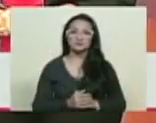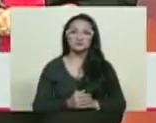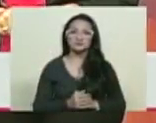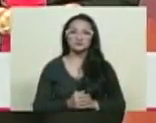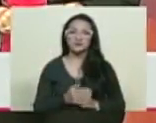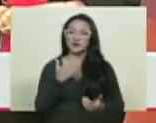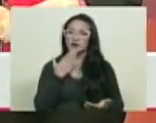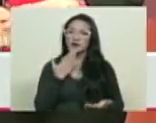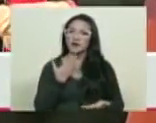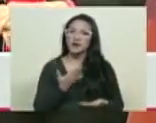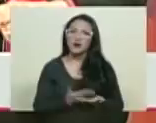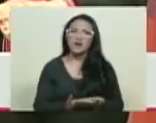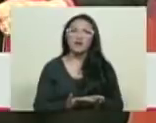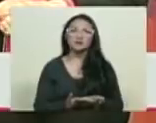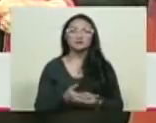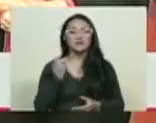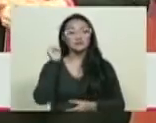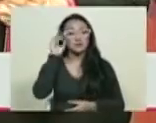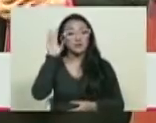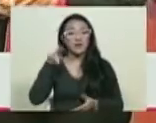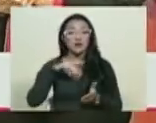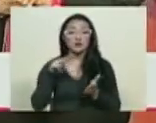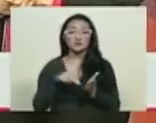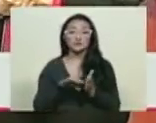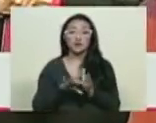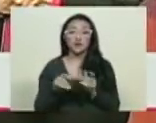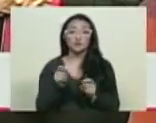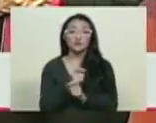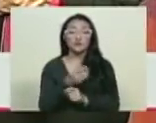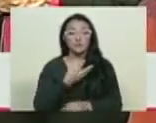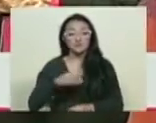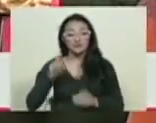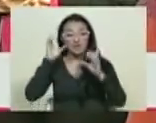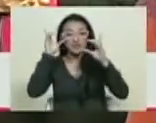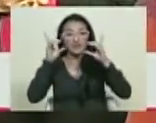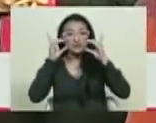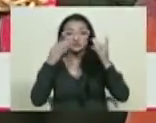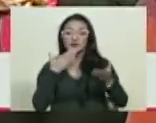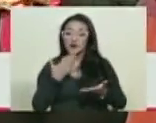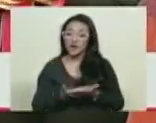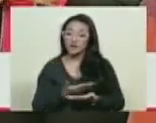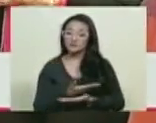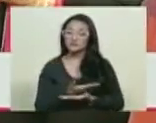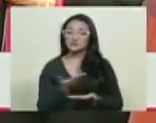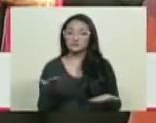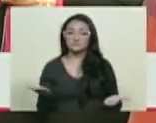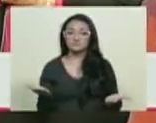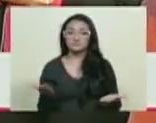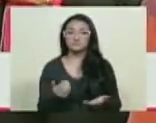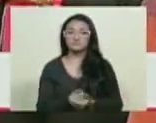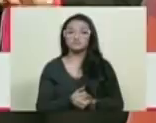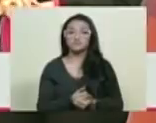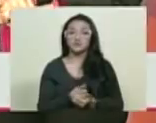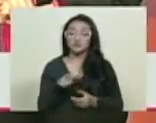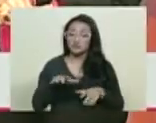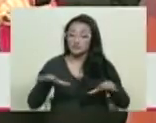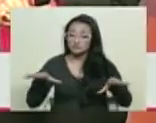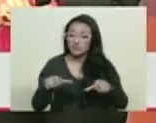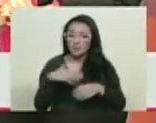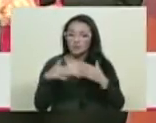que dar las gracias a la asamblea nacional constituyente es presidenta por haber convocado este proceso